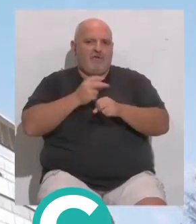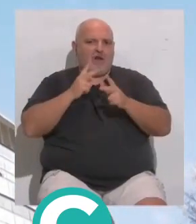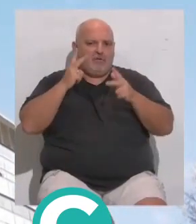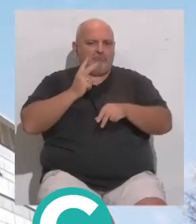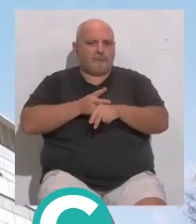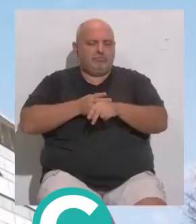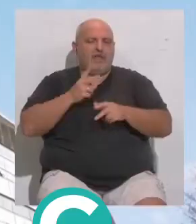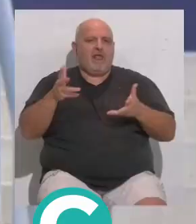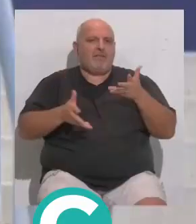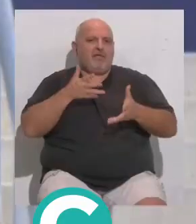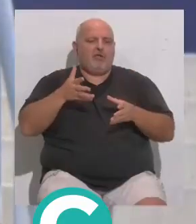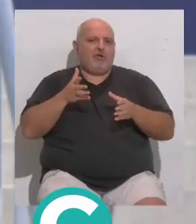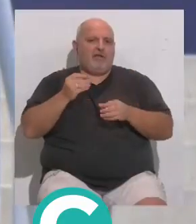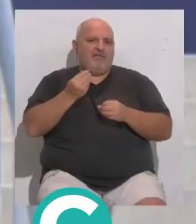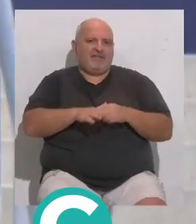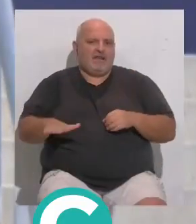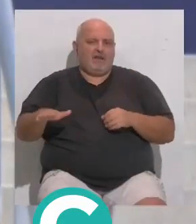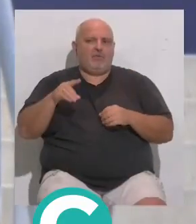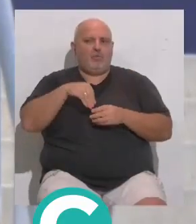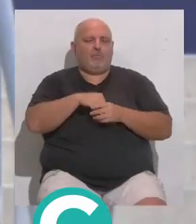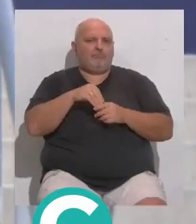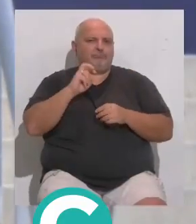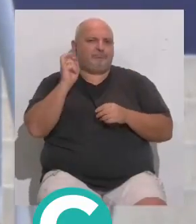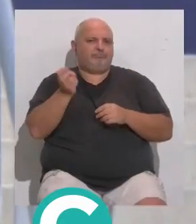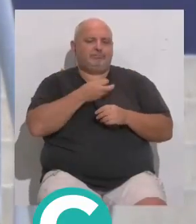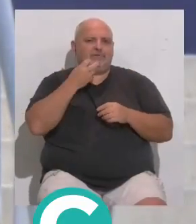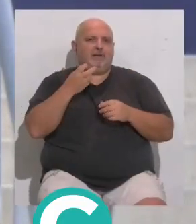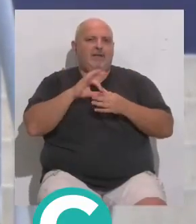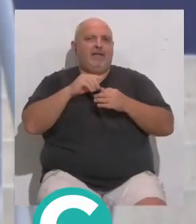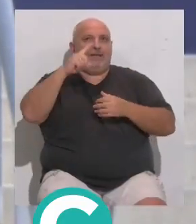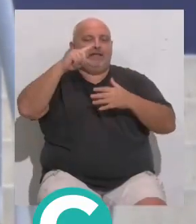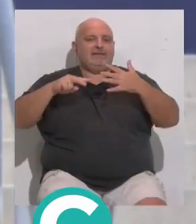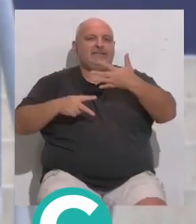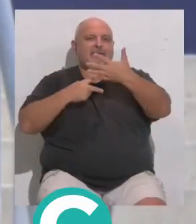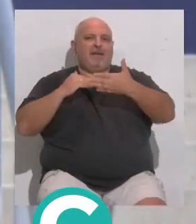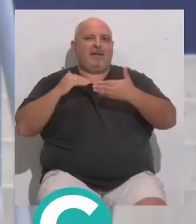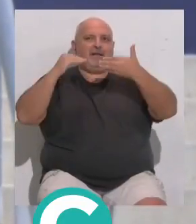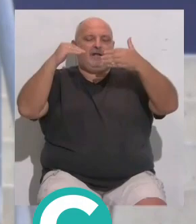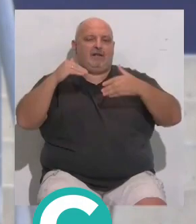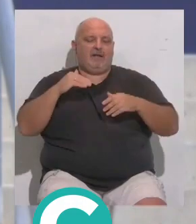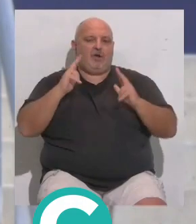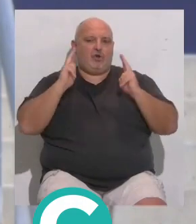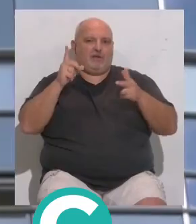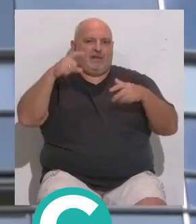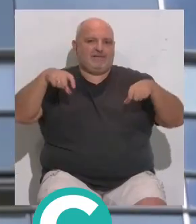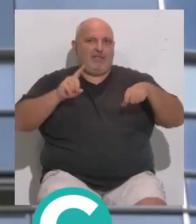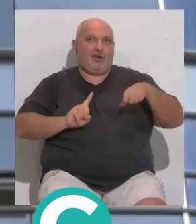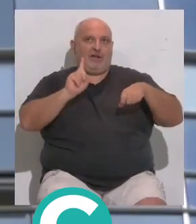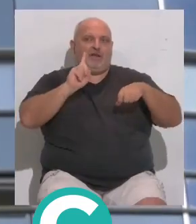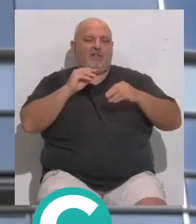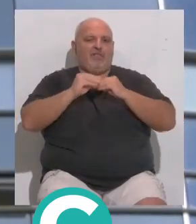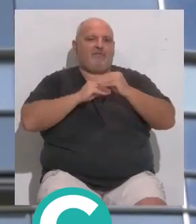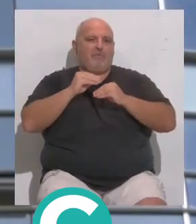y zonas de animación infantil. Y también un singular espacio en la séptima planta del hotel para celebraciones